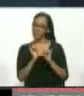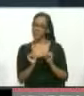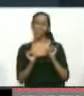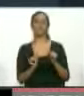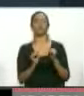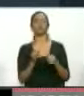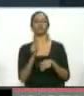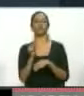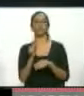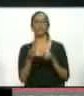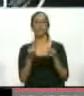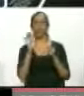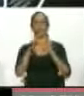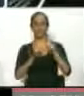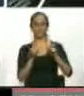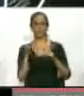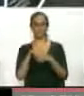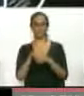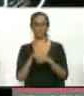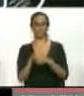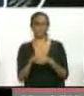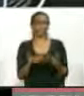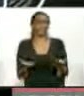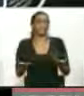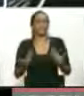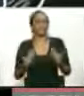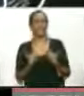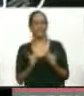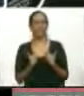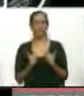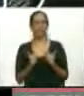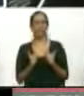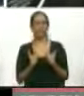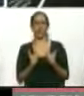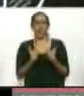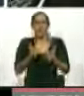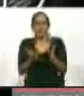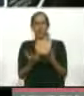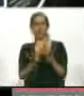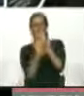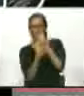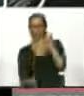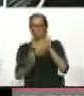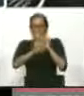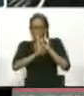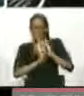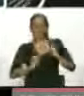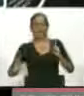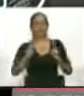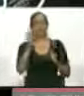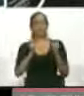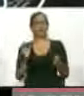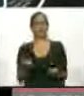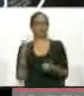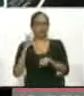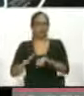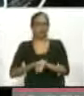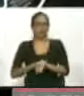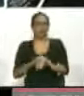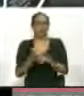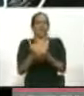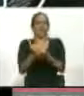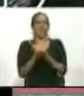señala de compra de votos y es que yo logró escaparme de los raptores o sea de las personas que ayudaron a